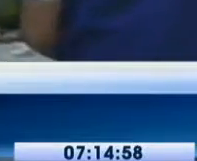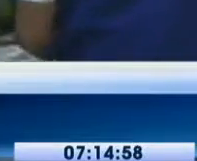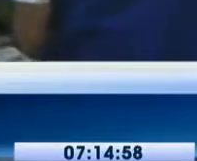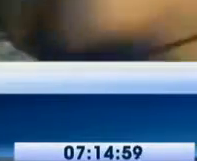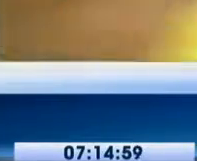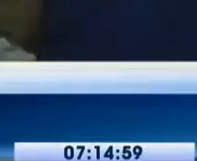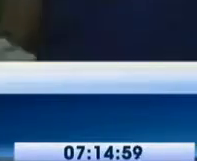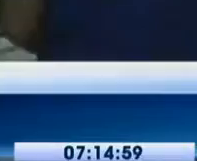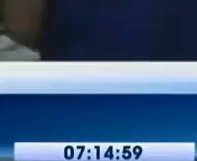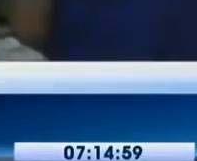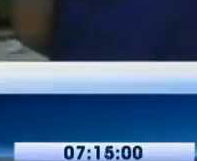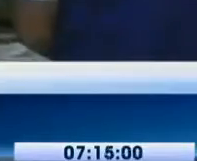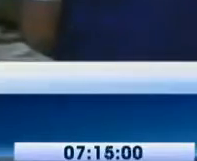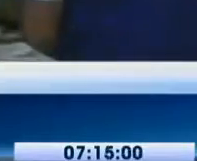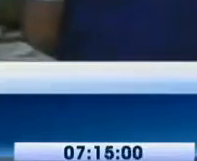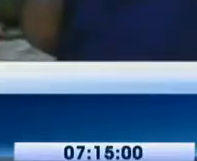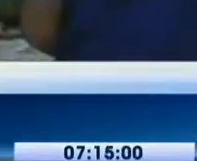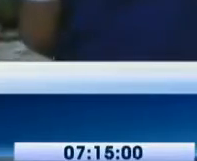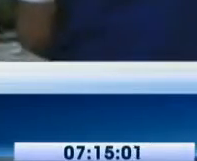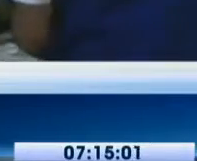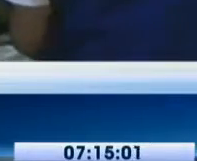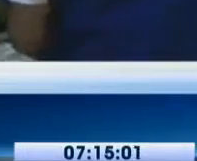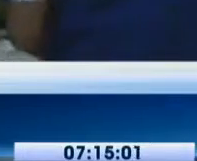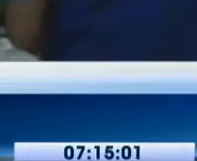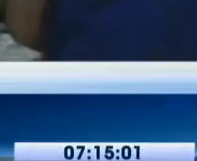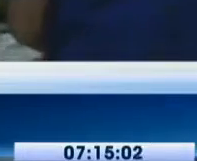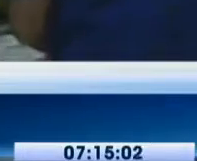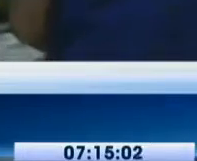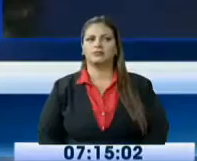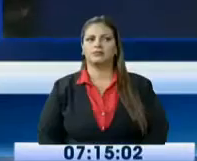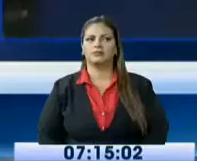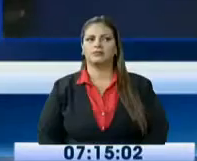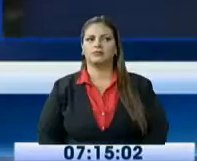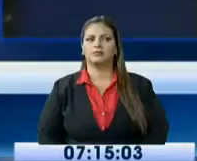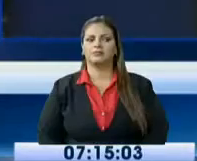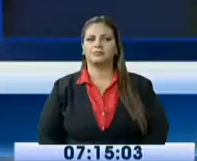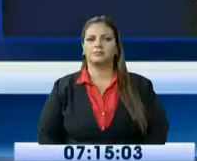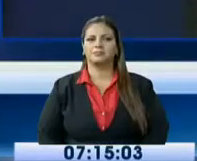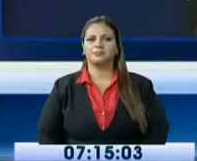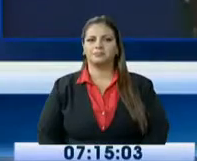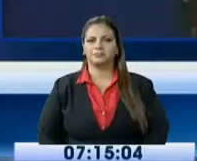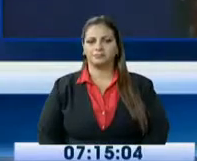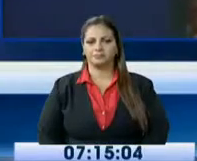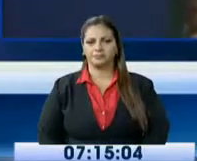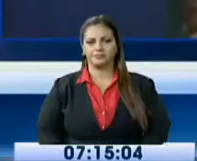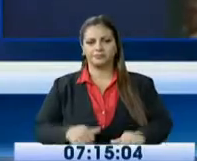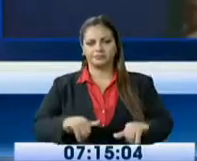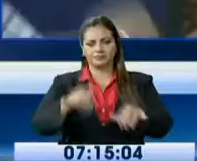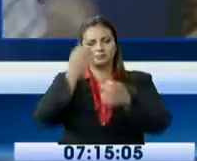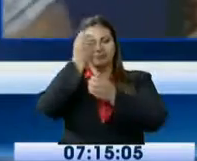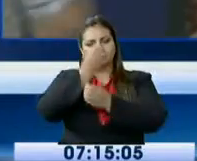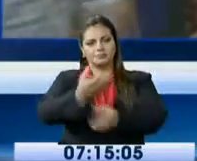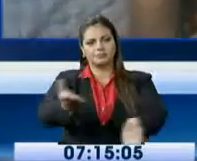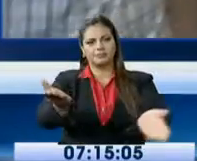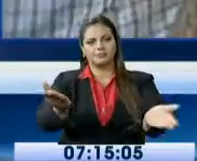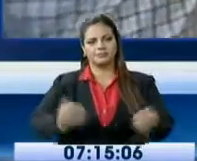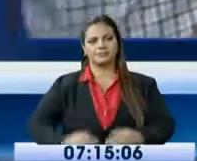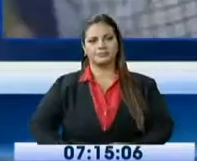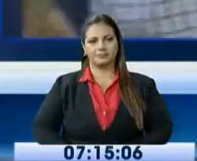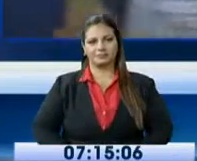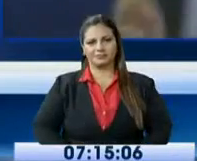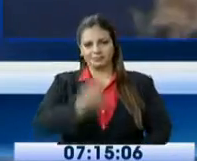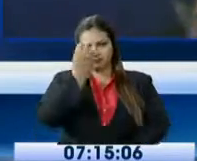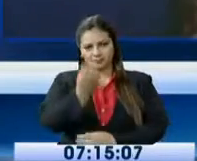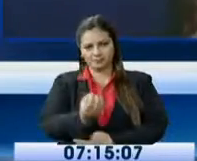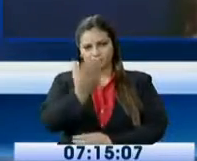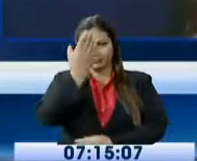alturas, para la preparación de la cena navideña y de fin de año. Hugo y Luisa, ustedes continúan con más información desde estudios. Muy buenos